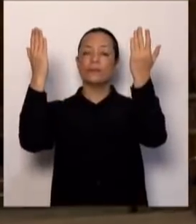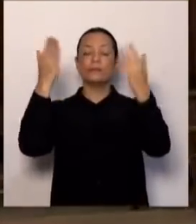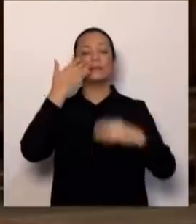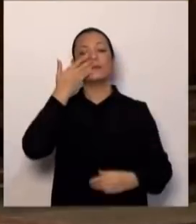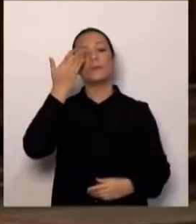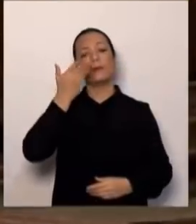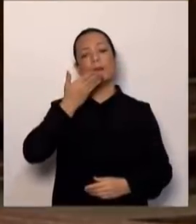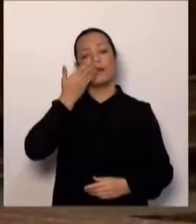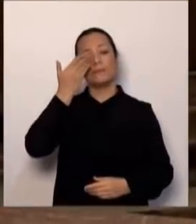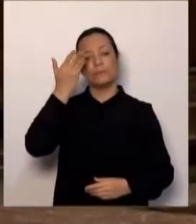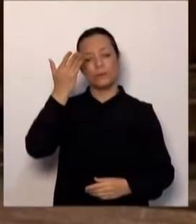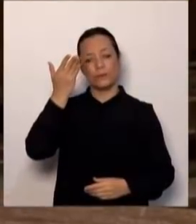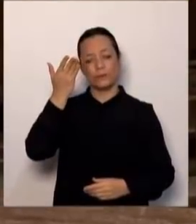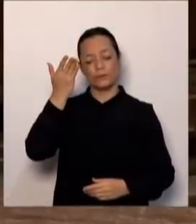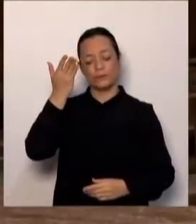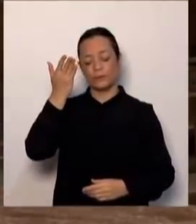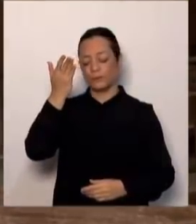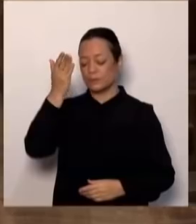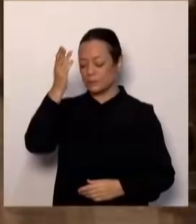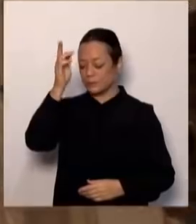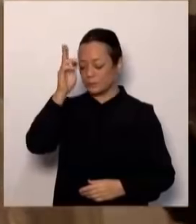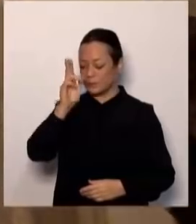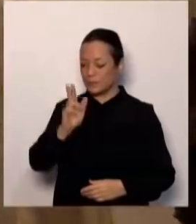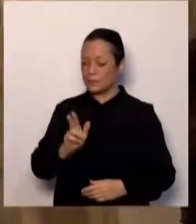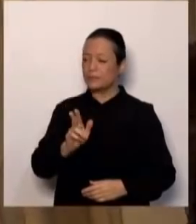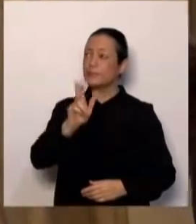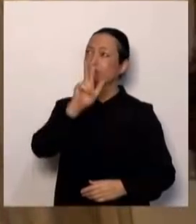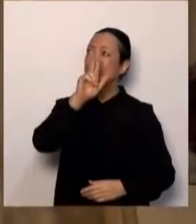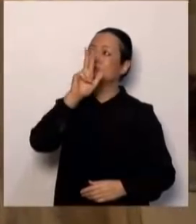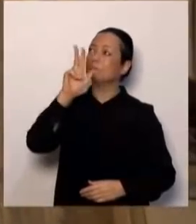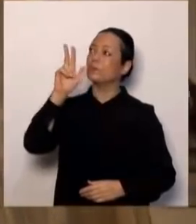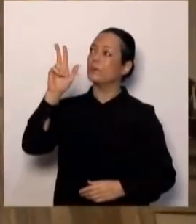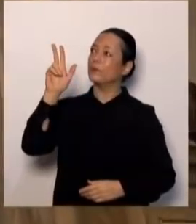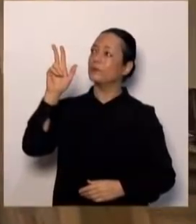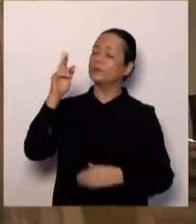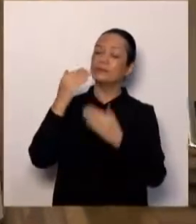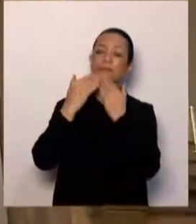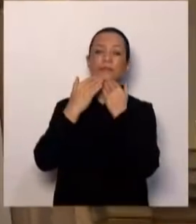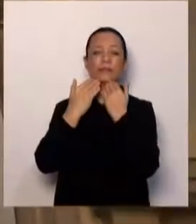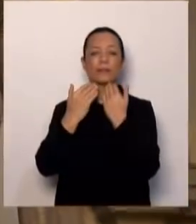alabamos. Bendecimos.